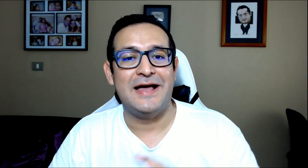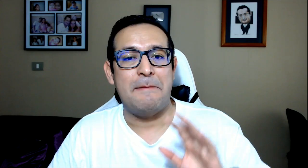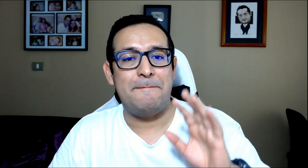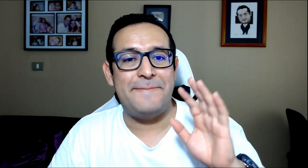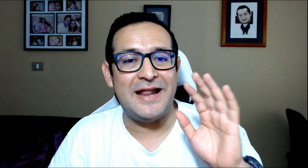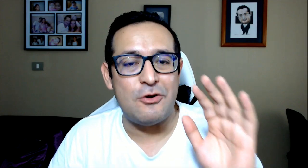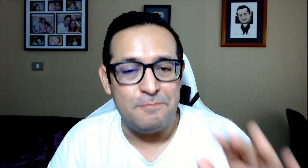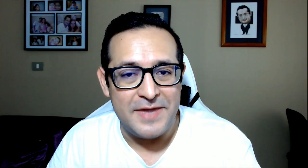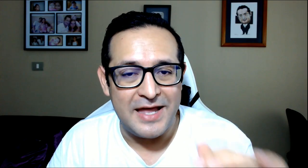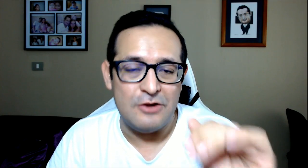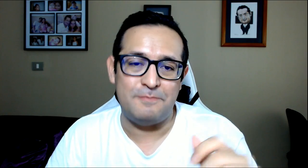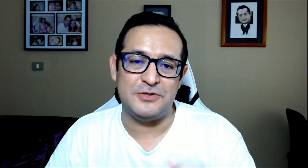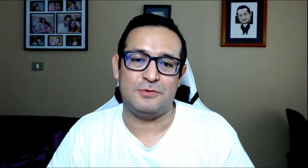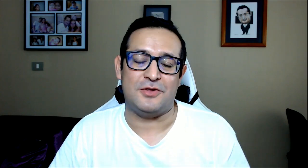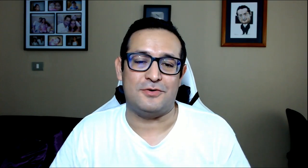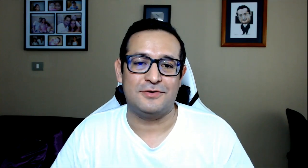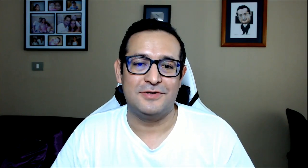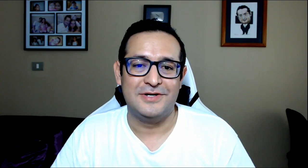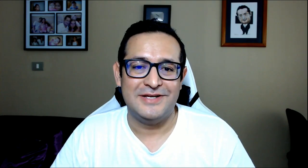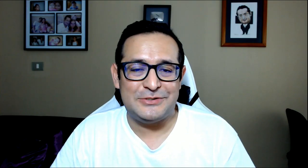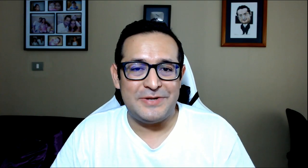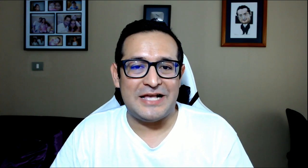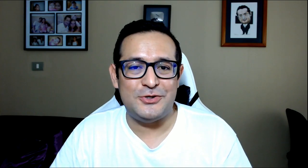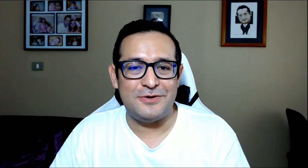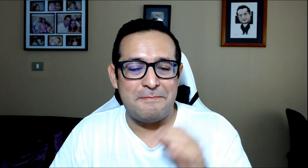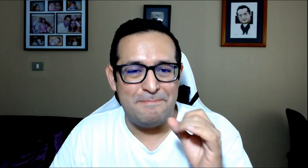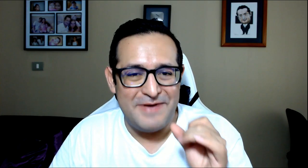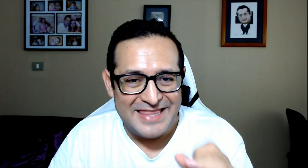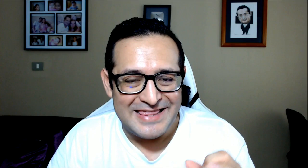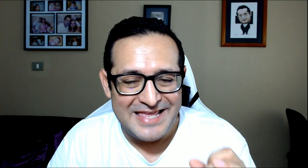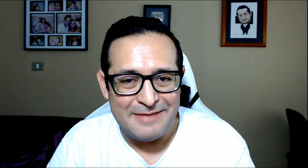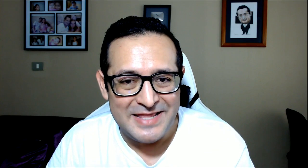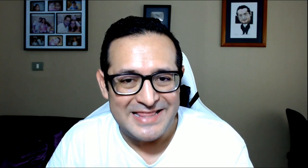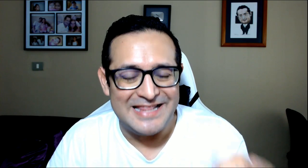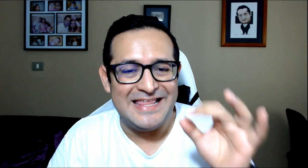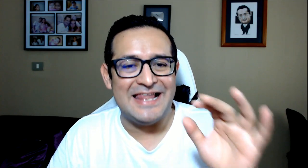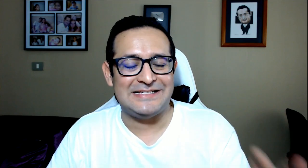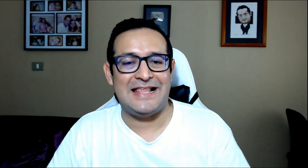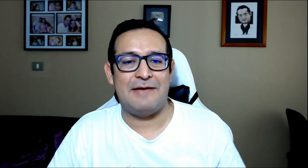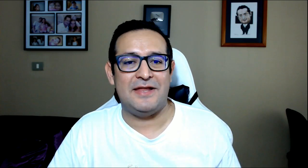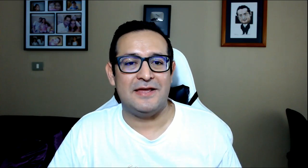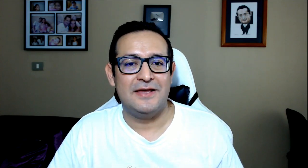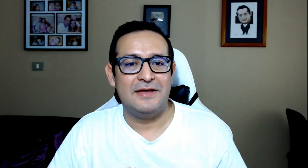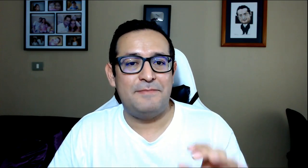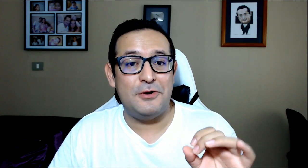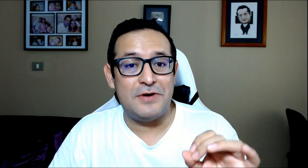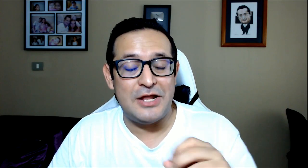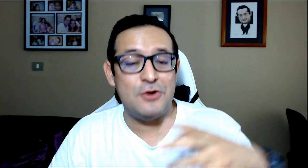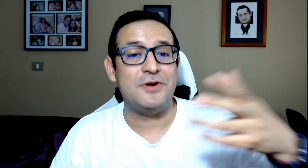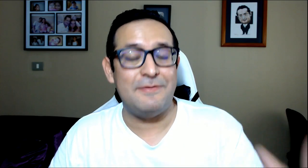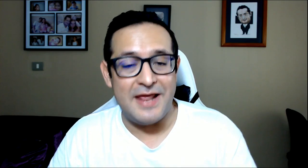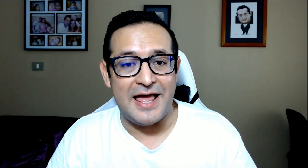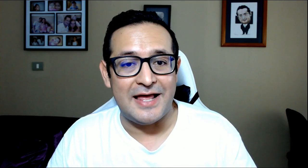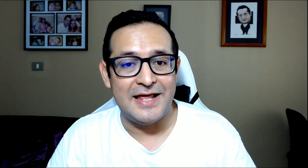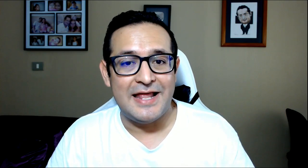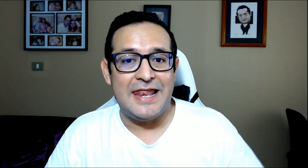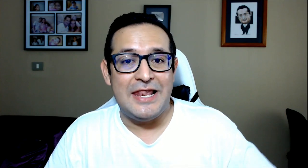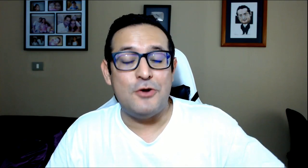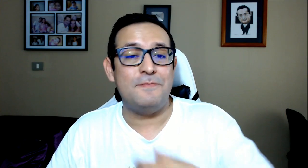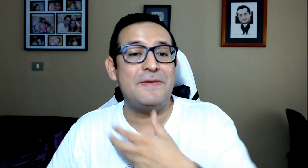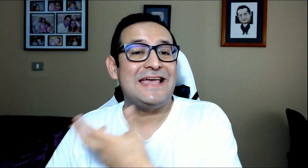para golpear a lópez obrador es una acción verdaderamente deleznable pero que nos revela